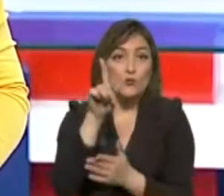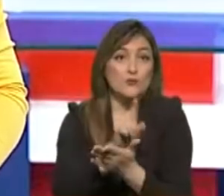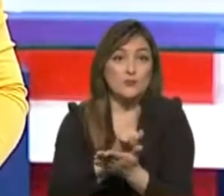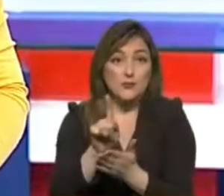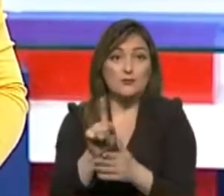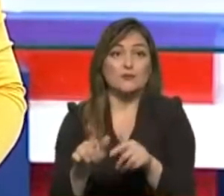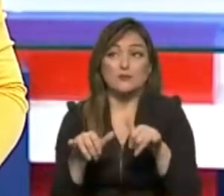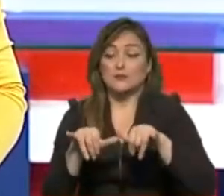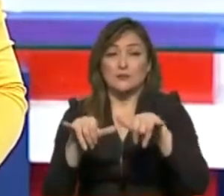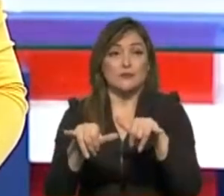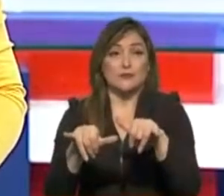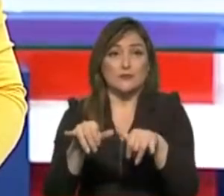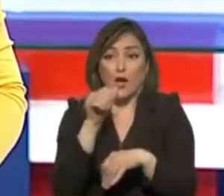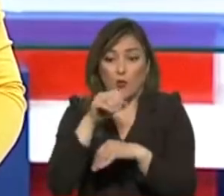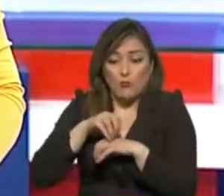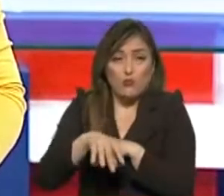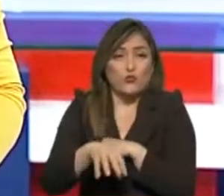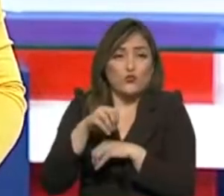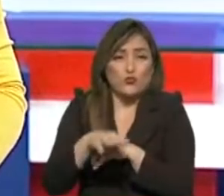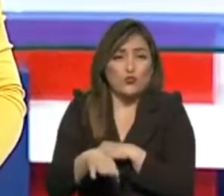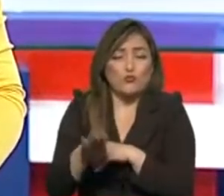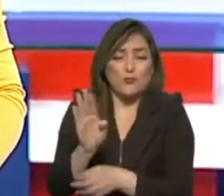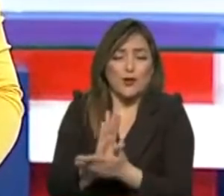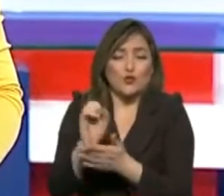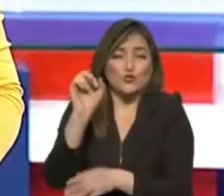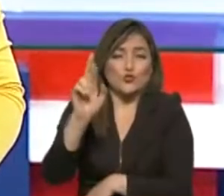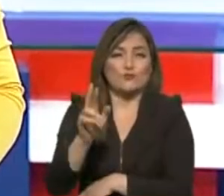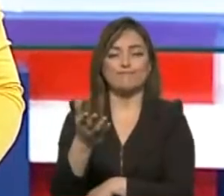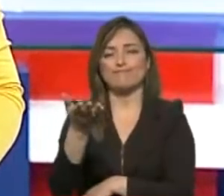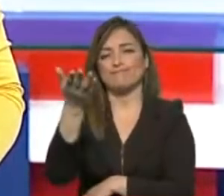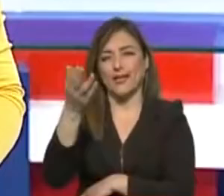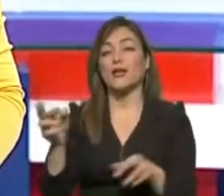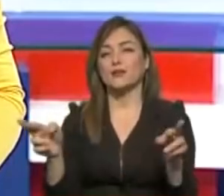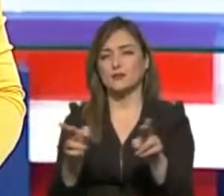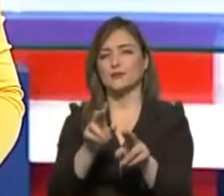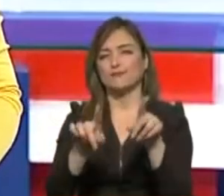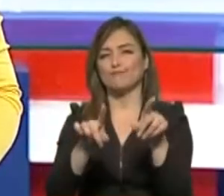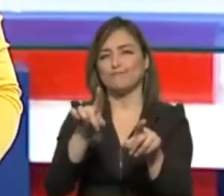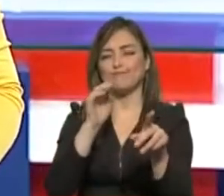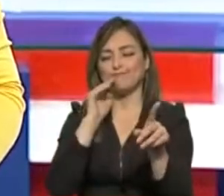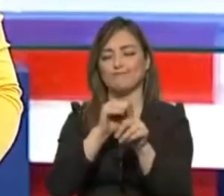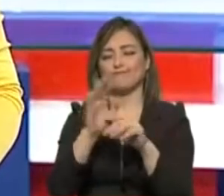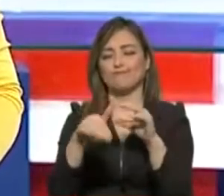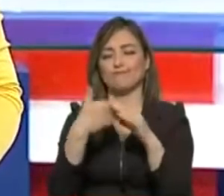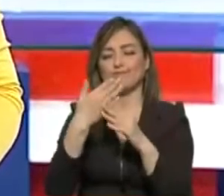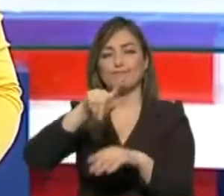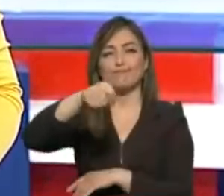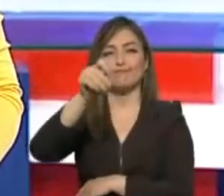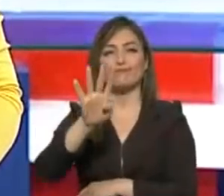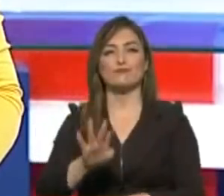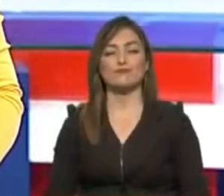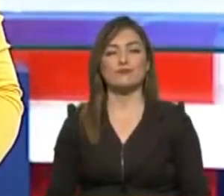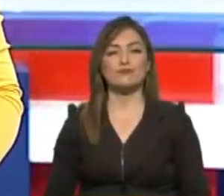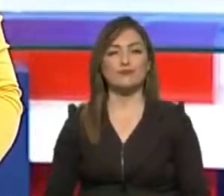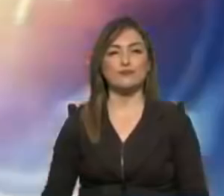semana persiste una fuga de agua en el sector de la Ecuatoriana. A continuación les presentamos un resumen de algunos de los mensajes que llegaron a nuestras